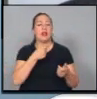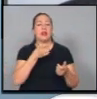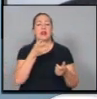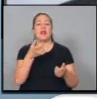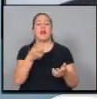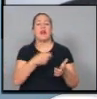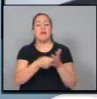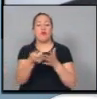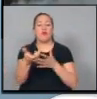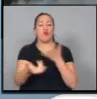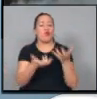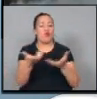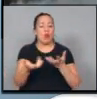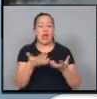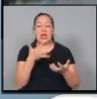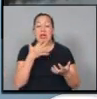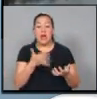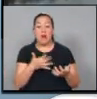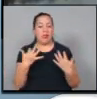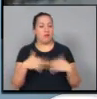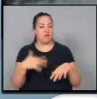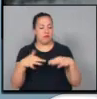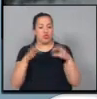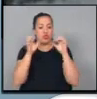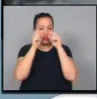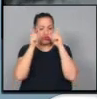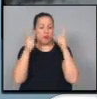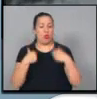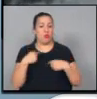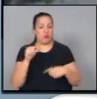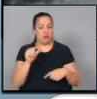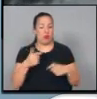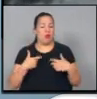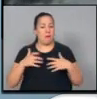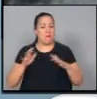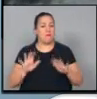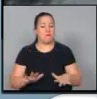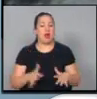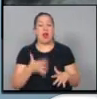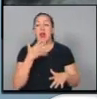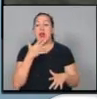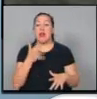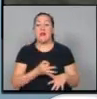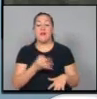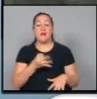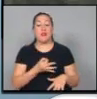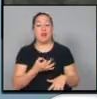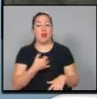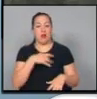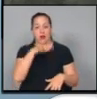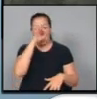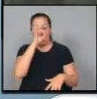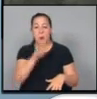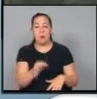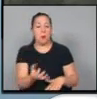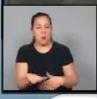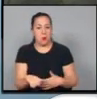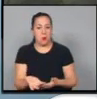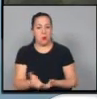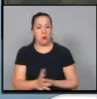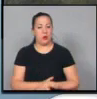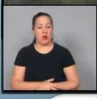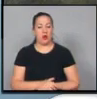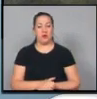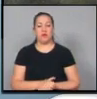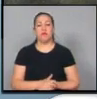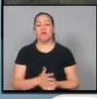que realmente estamos sorprendidos, un poquito choqueados, porque la verdad que es un evento que no nos ocurrió nunca, y